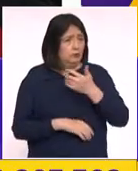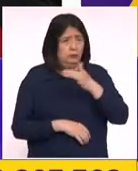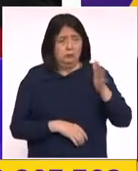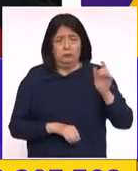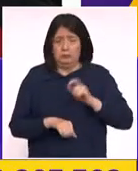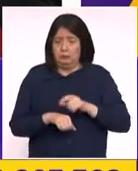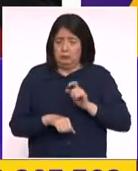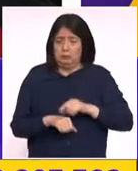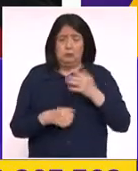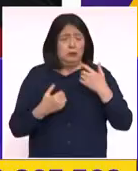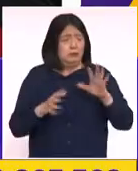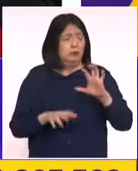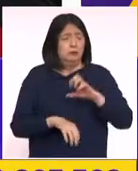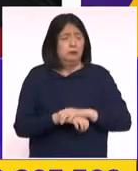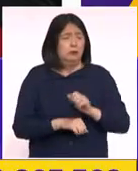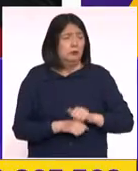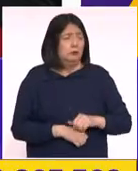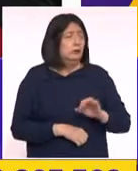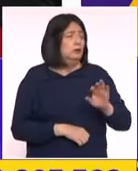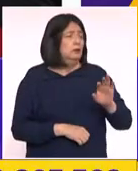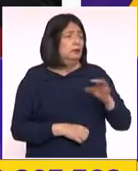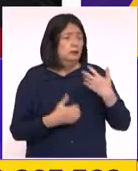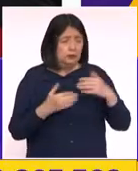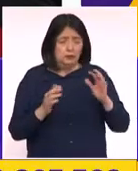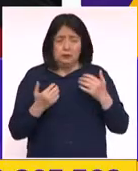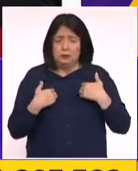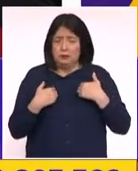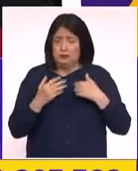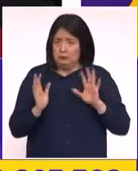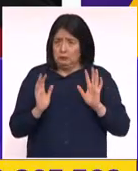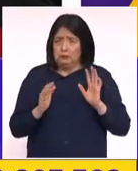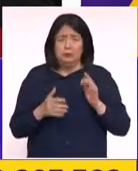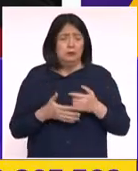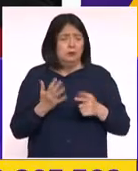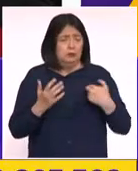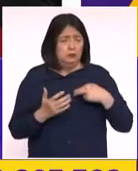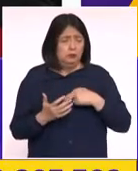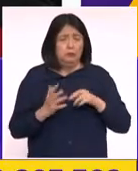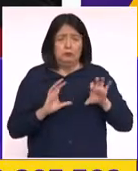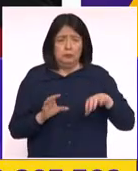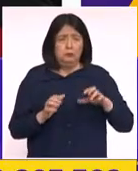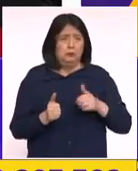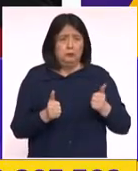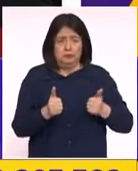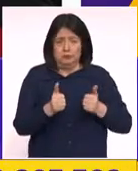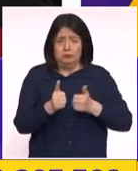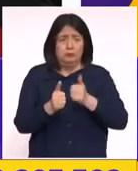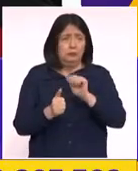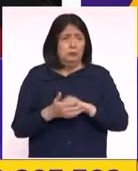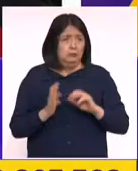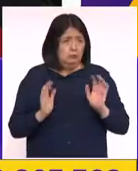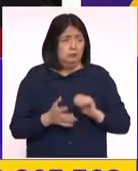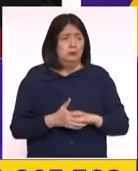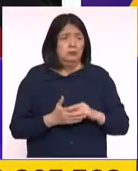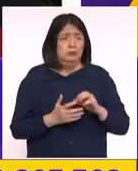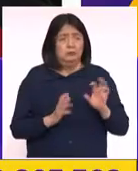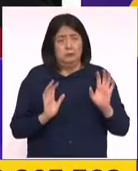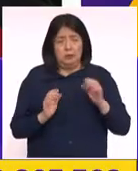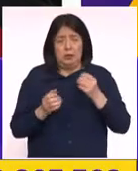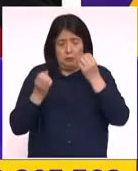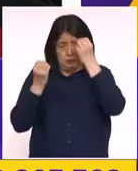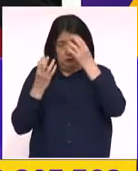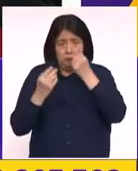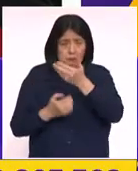momento iban a caer. Ministro Chávez. Ya estábamos haciendo el seguimiento, que no queríamos hacerles